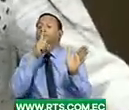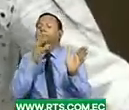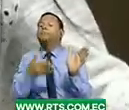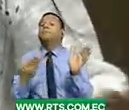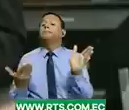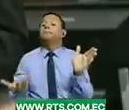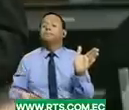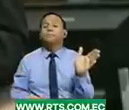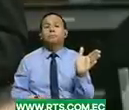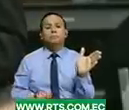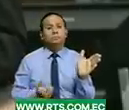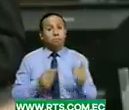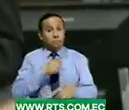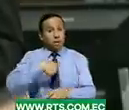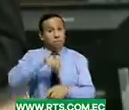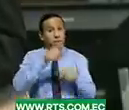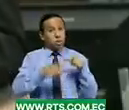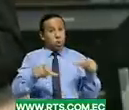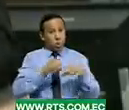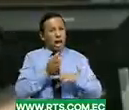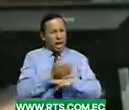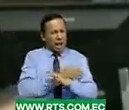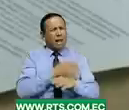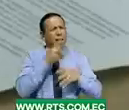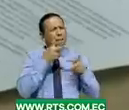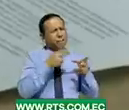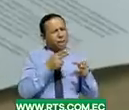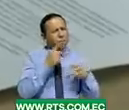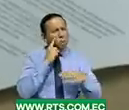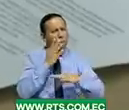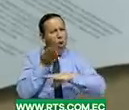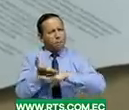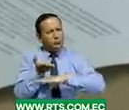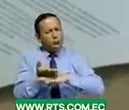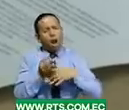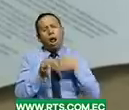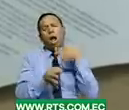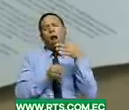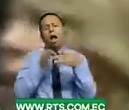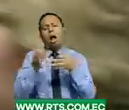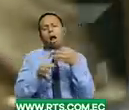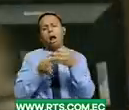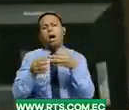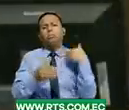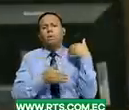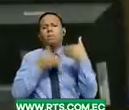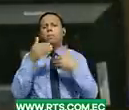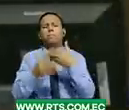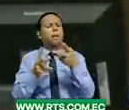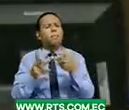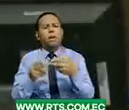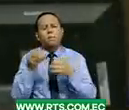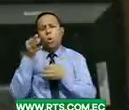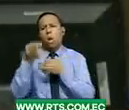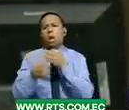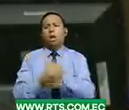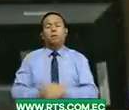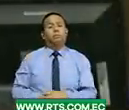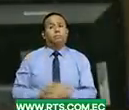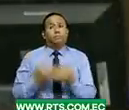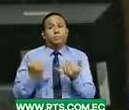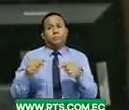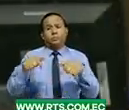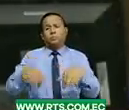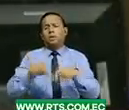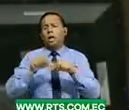los legisladores fueron los que ya se han expuesto en todo este proceso de juicio político. Que en el banquillo de los acusados en esta